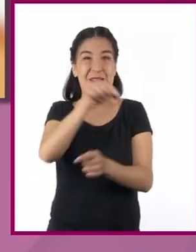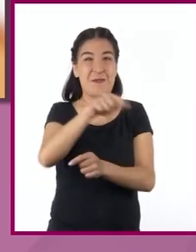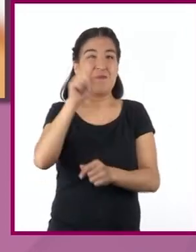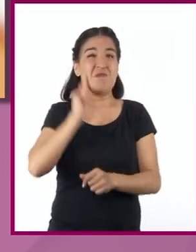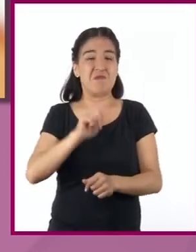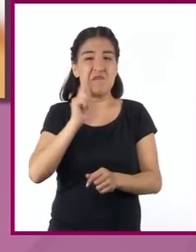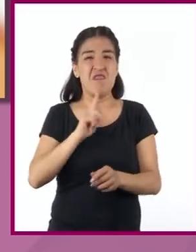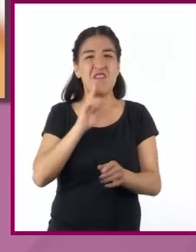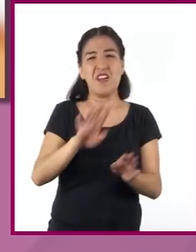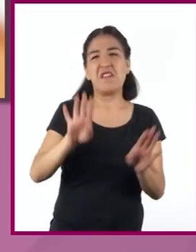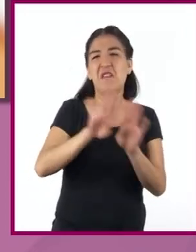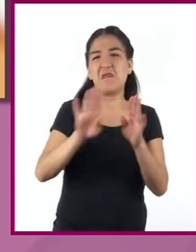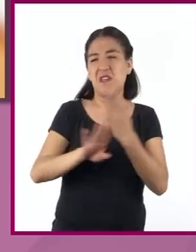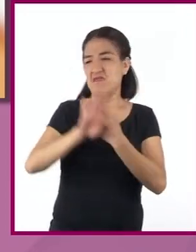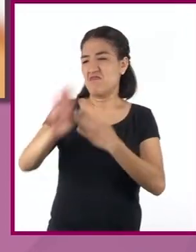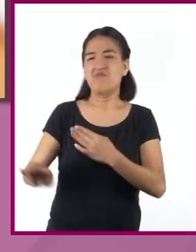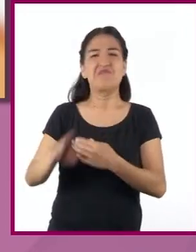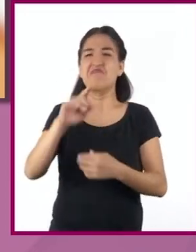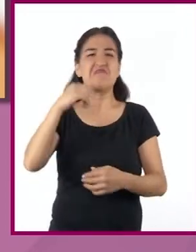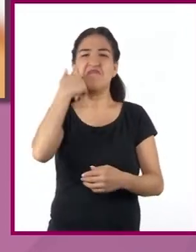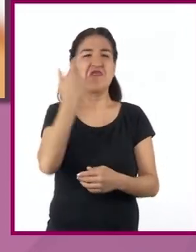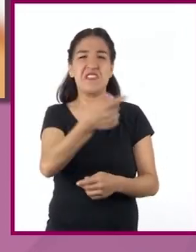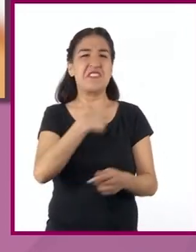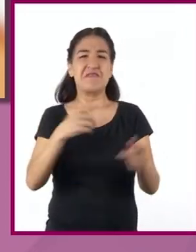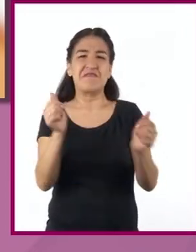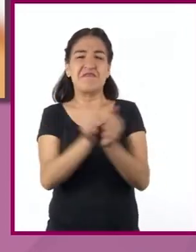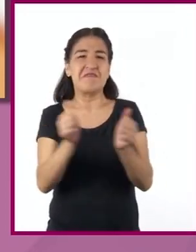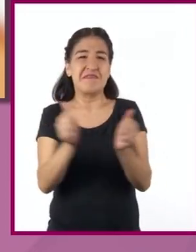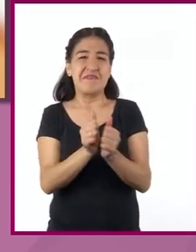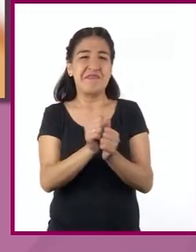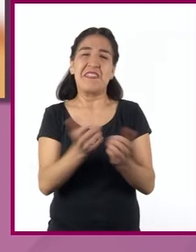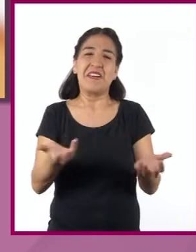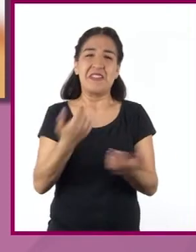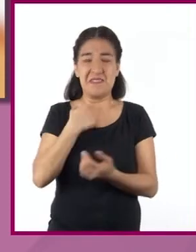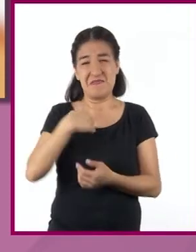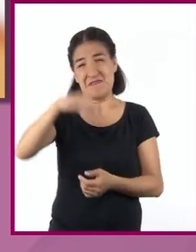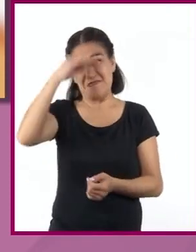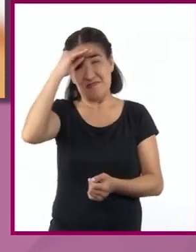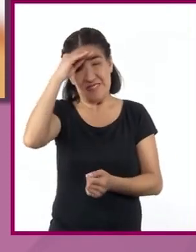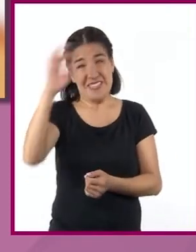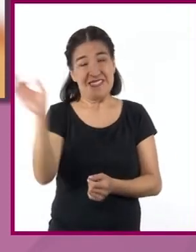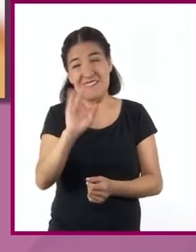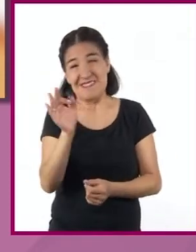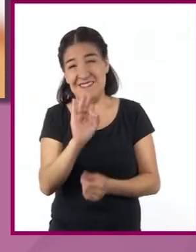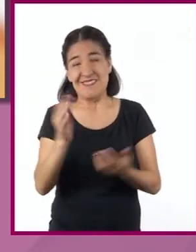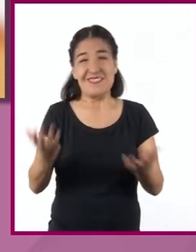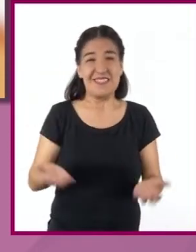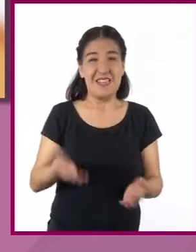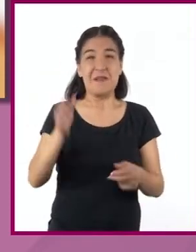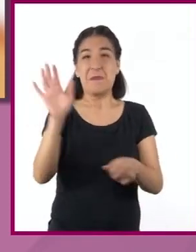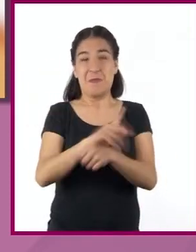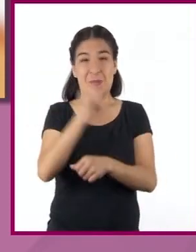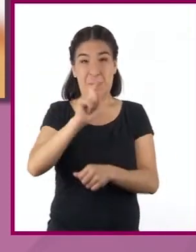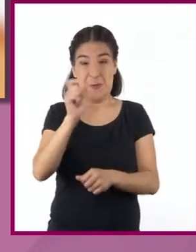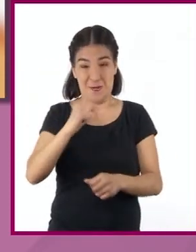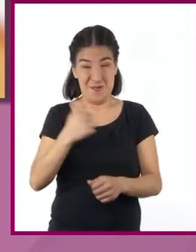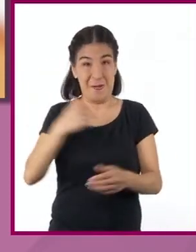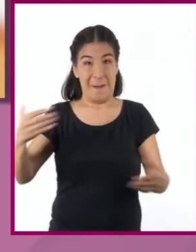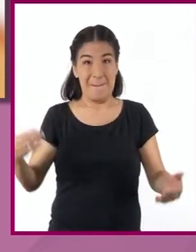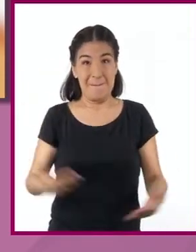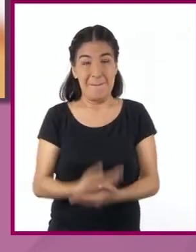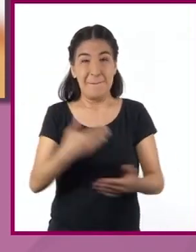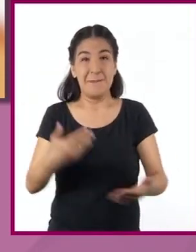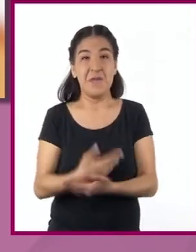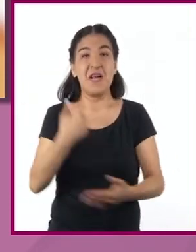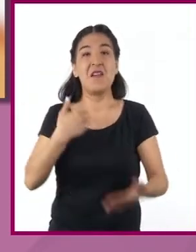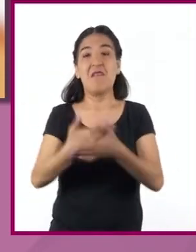rechazan y no se quieren reproducir conmigo. He llegado a pensar que quizás sea porque cuando me reproduzco, muero